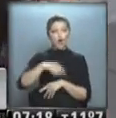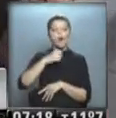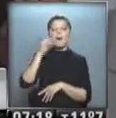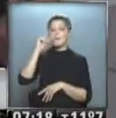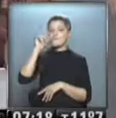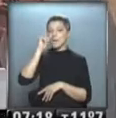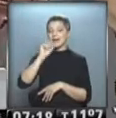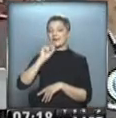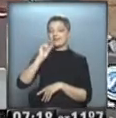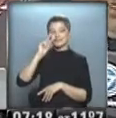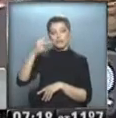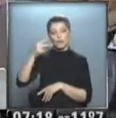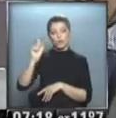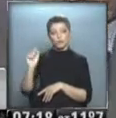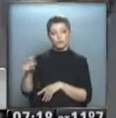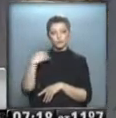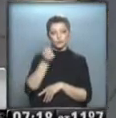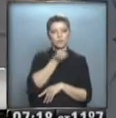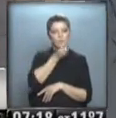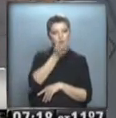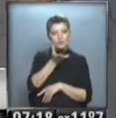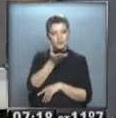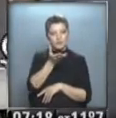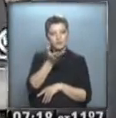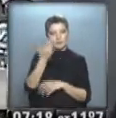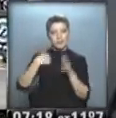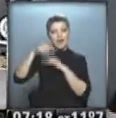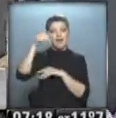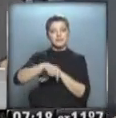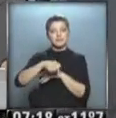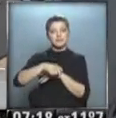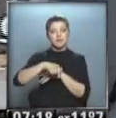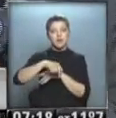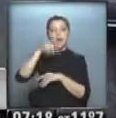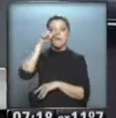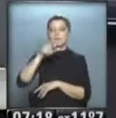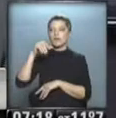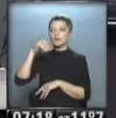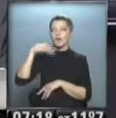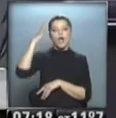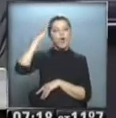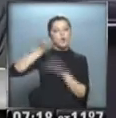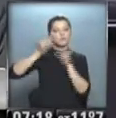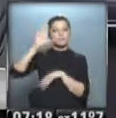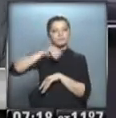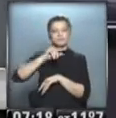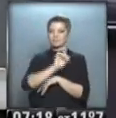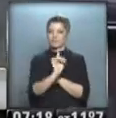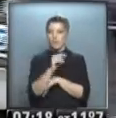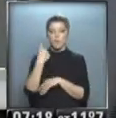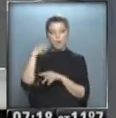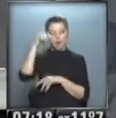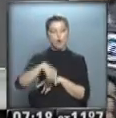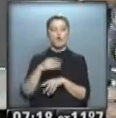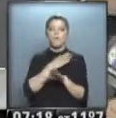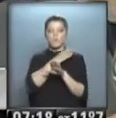el padrastro de la joven. La medida se cumple porque hasta hoy no había sido citado por la justicia. El hombre quedó